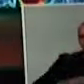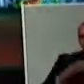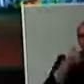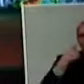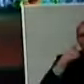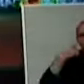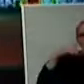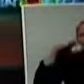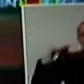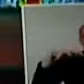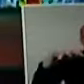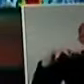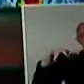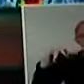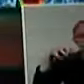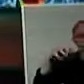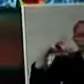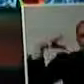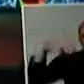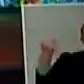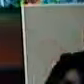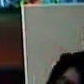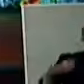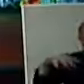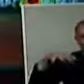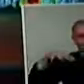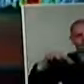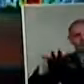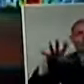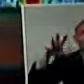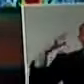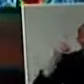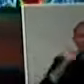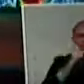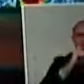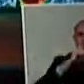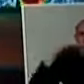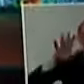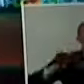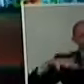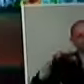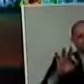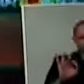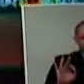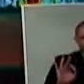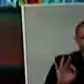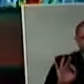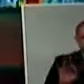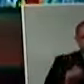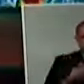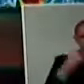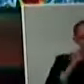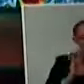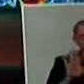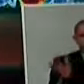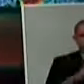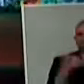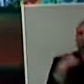Se ponen fuertes, dejan caer fuerte lluvia y después se disipa. Bueno, vamos a seguir aquí informarles a